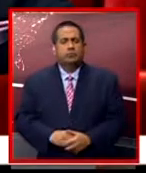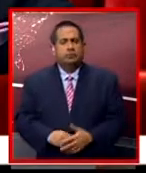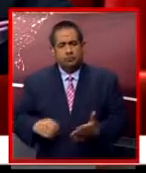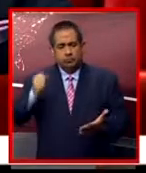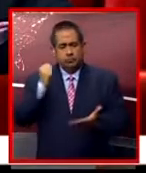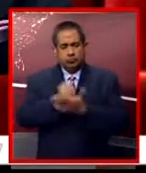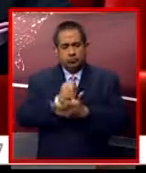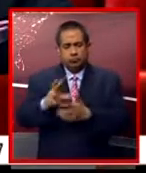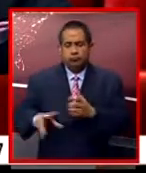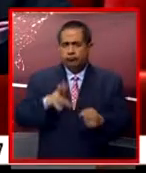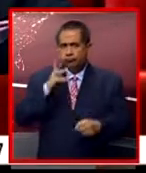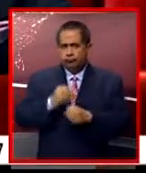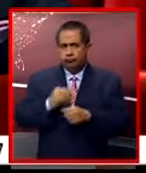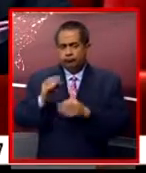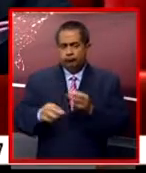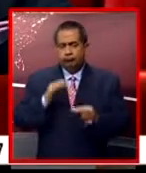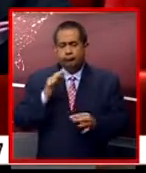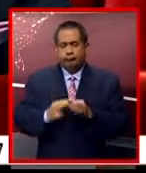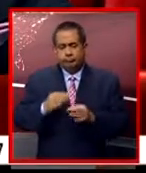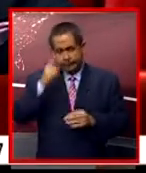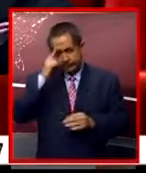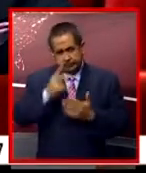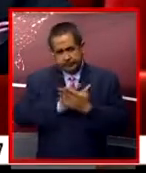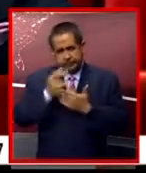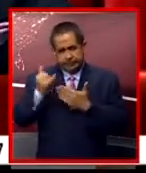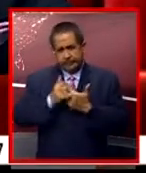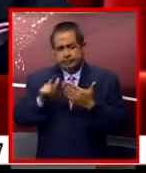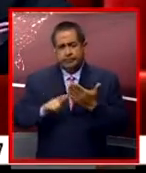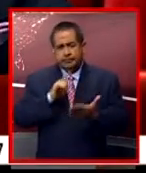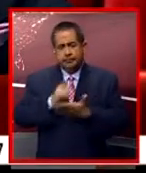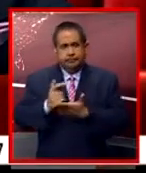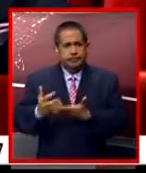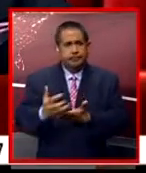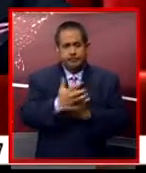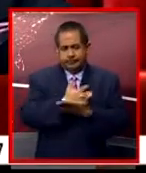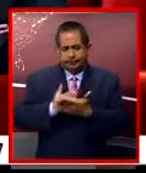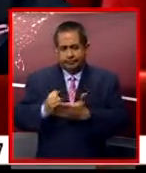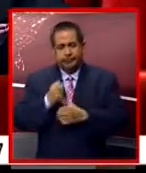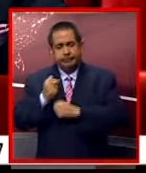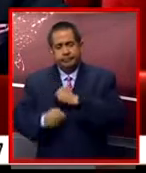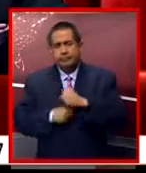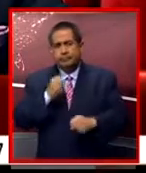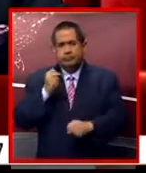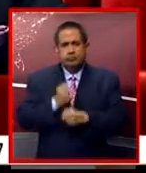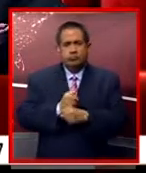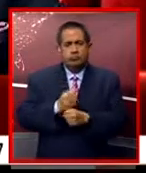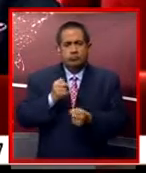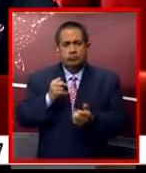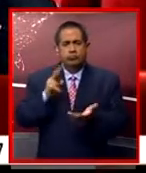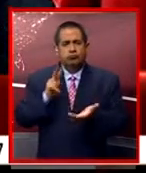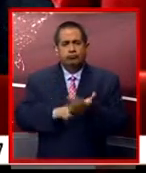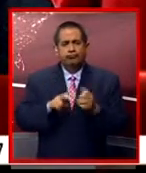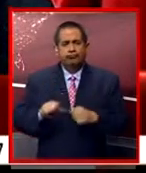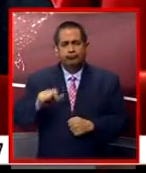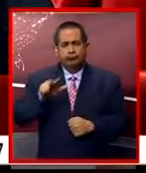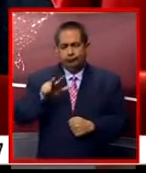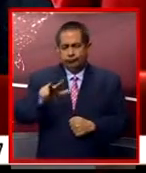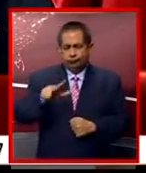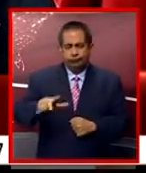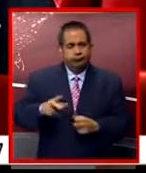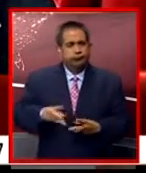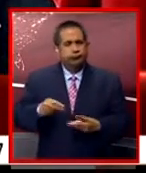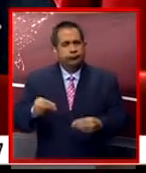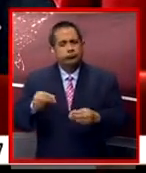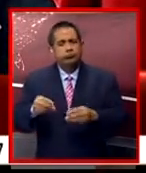Aprobado en lo general y en lo particular el proyecto de Ley de Ingresos de la Federación para el ejercicio fiscal